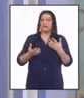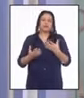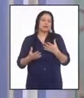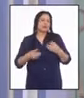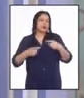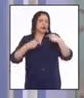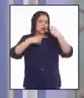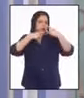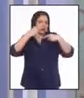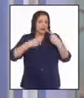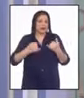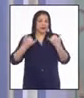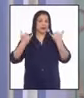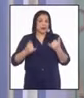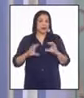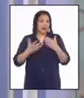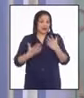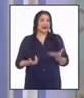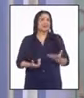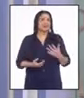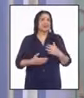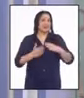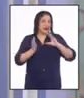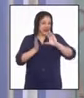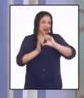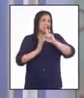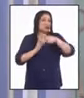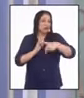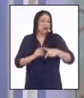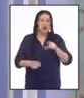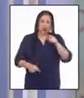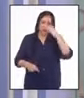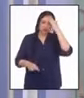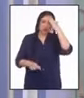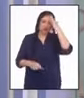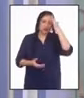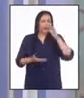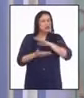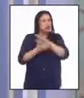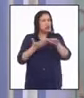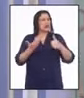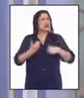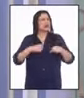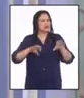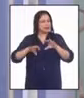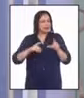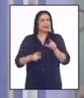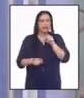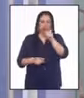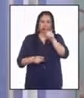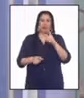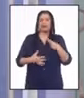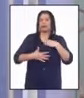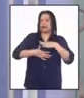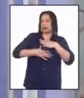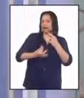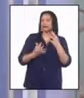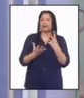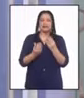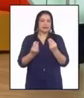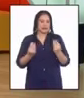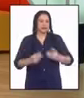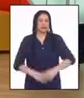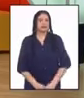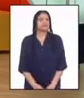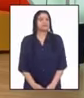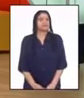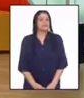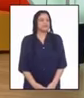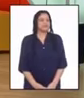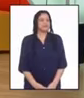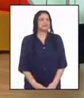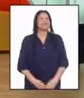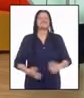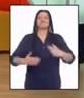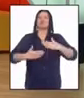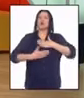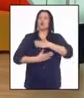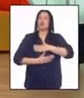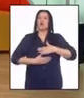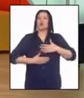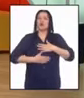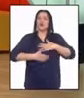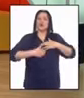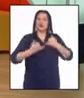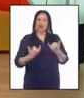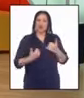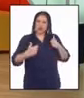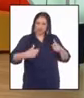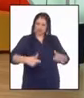sobre el programa de hoy y lo que viene. Estoy segura que las actividades que realizaremos les van a interesar muchísimo. Fue un gustazo tenerlos